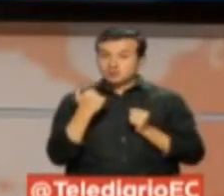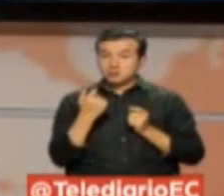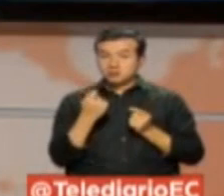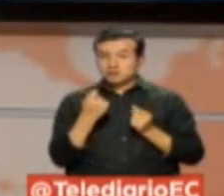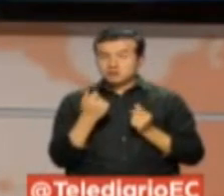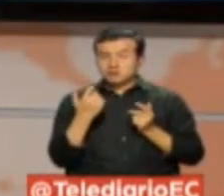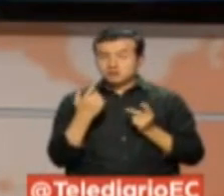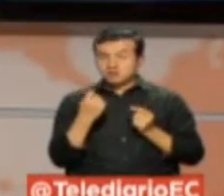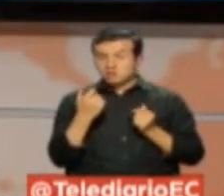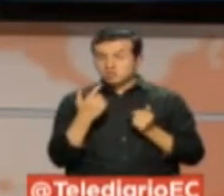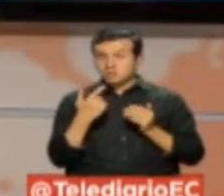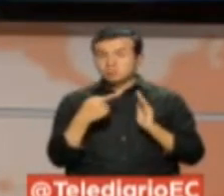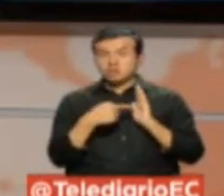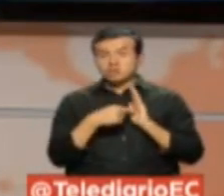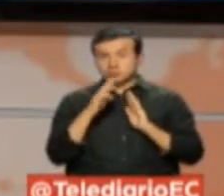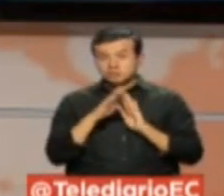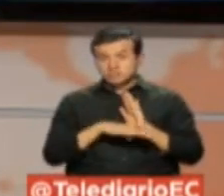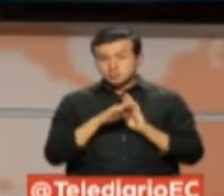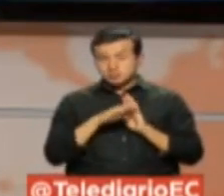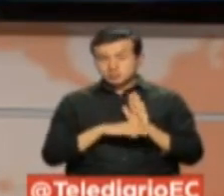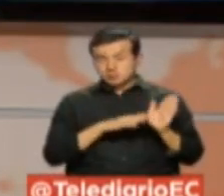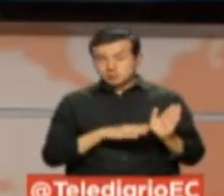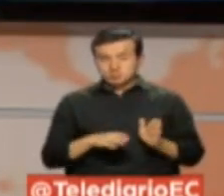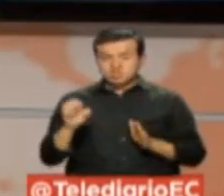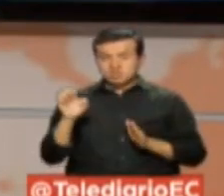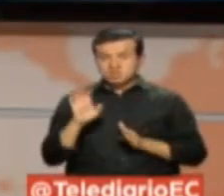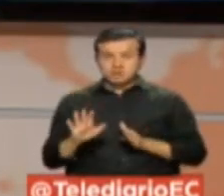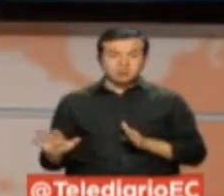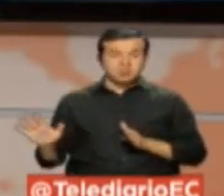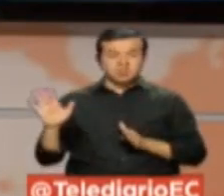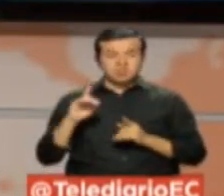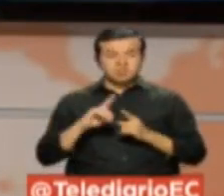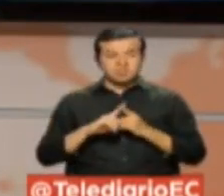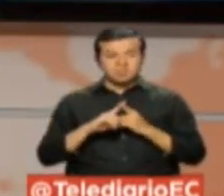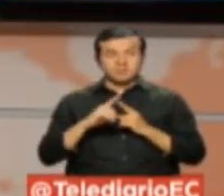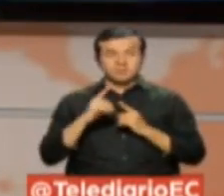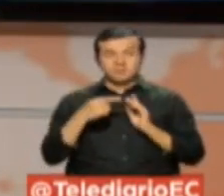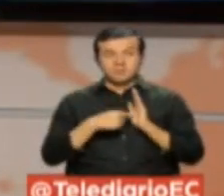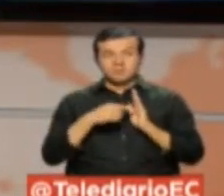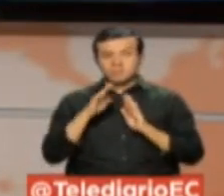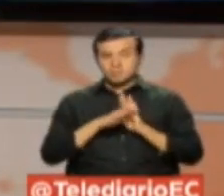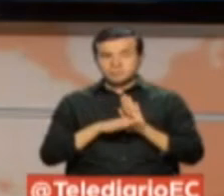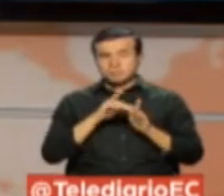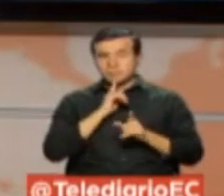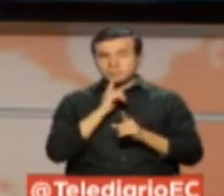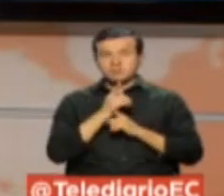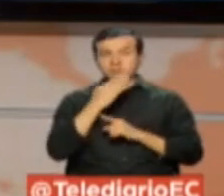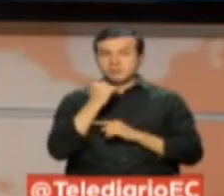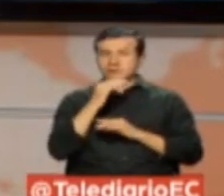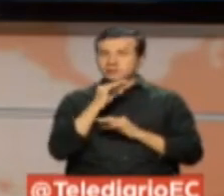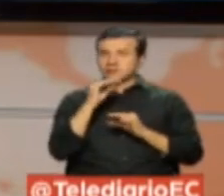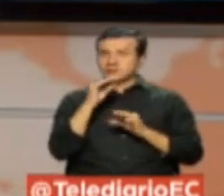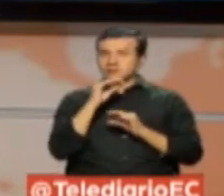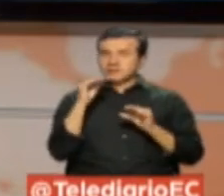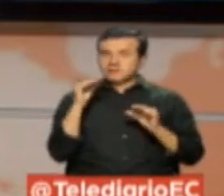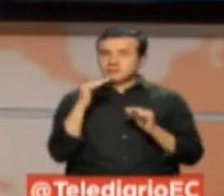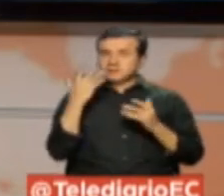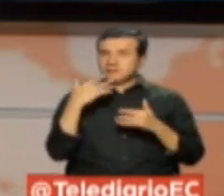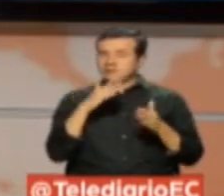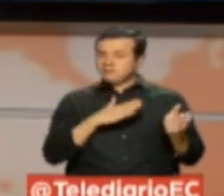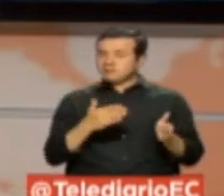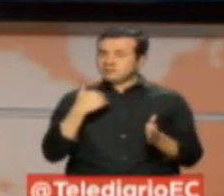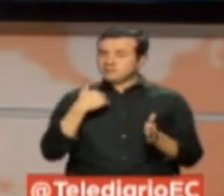precios al bajar los aranceles de ciertos productos europeos con menos aranceles, que tienen una mejor calidad. Tenemos